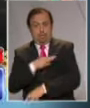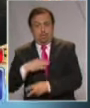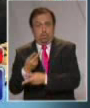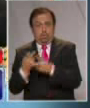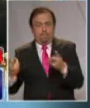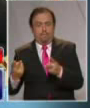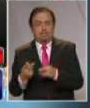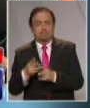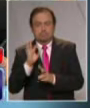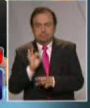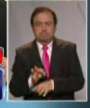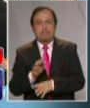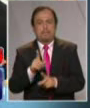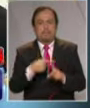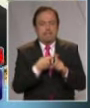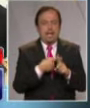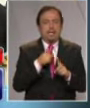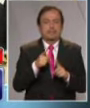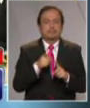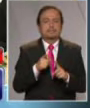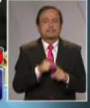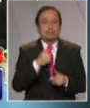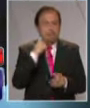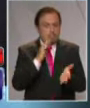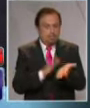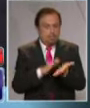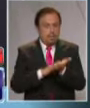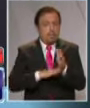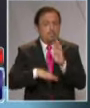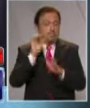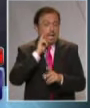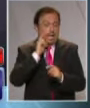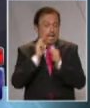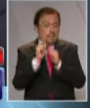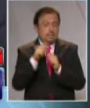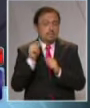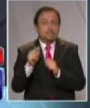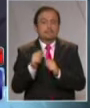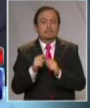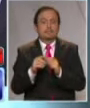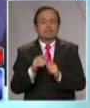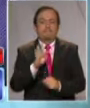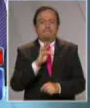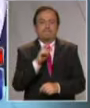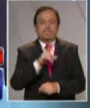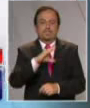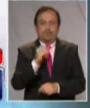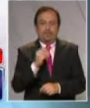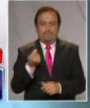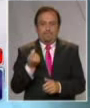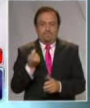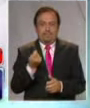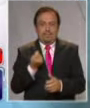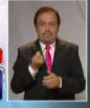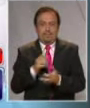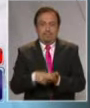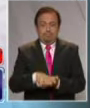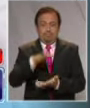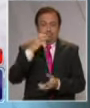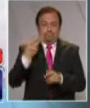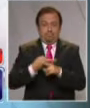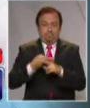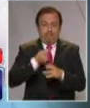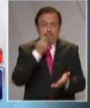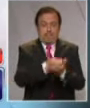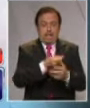y sumado a probablemente el delito más grave que tiene que ver con el fraude al fisco atendido de los abultados montos que se pagaban